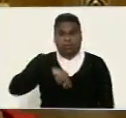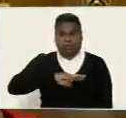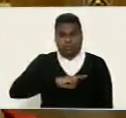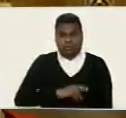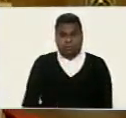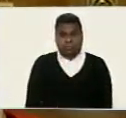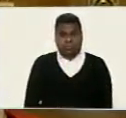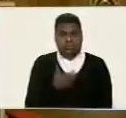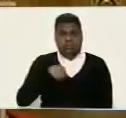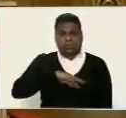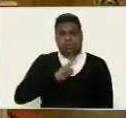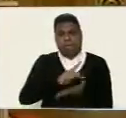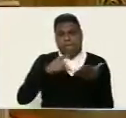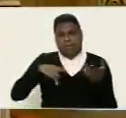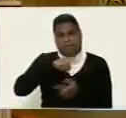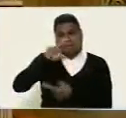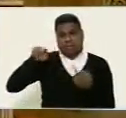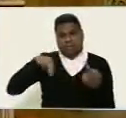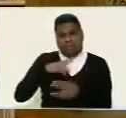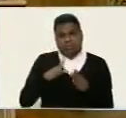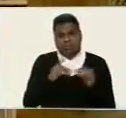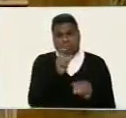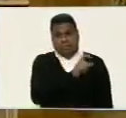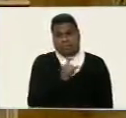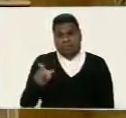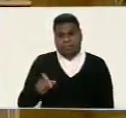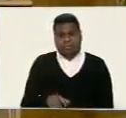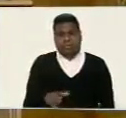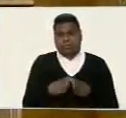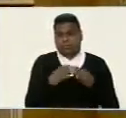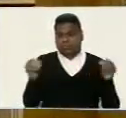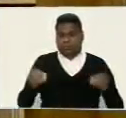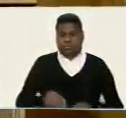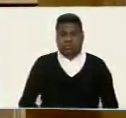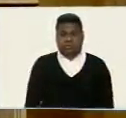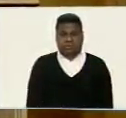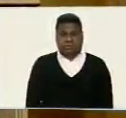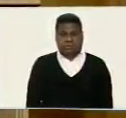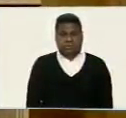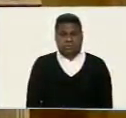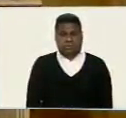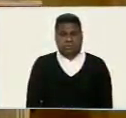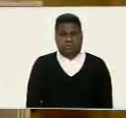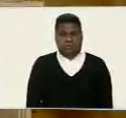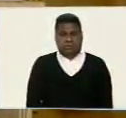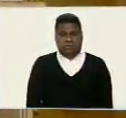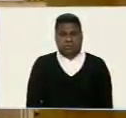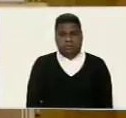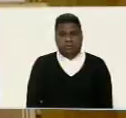Nosotros somos parte de esta revolución todos, ¿verdad? Y todas, ¿verdad?